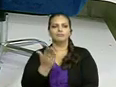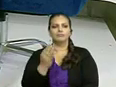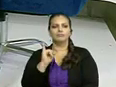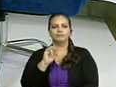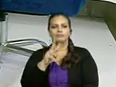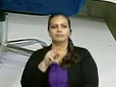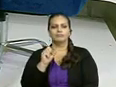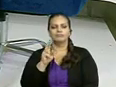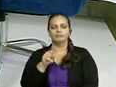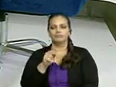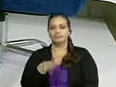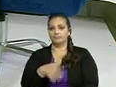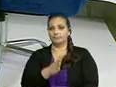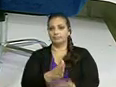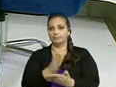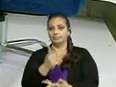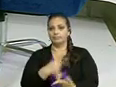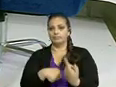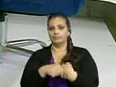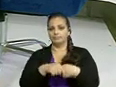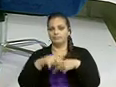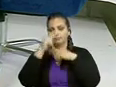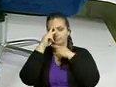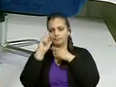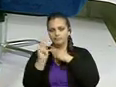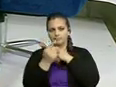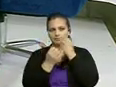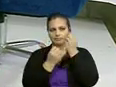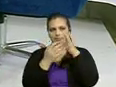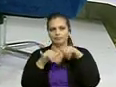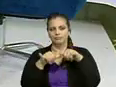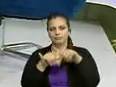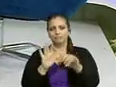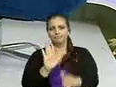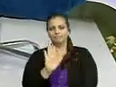pausa y ya regresamos con mucho más desde la noticia Primera Emisión.